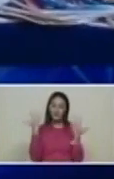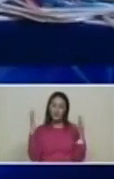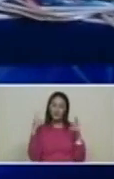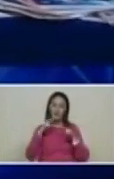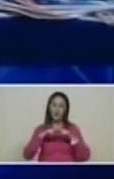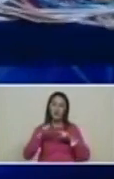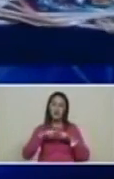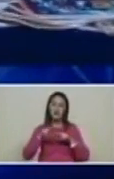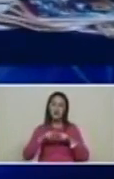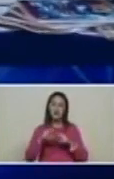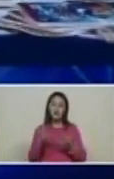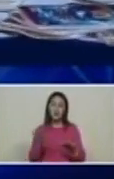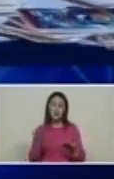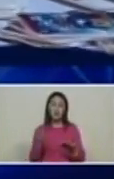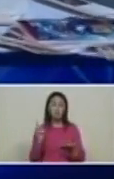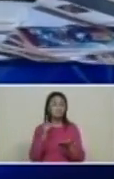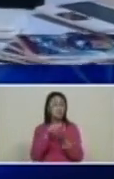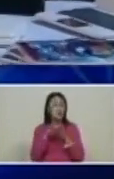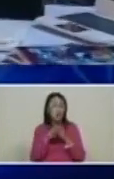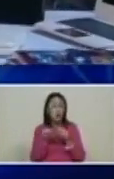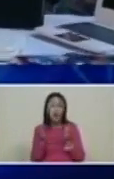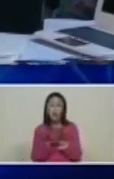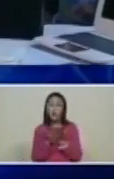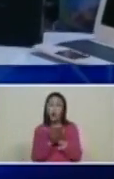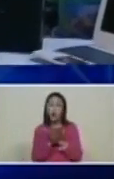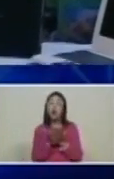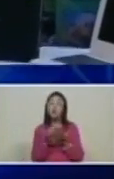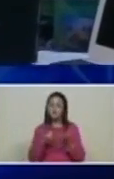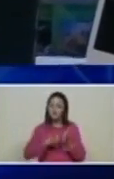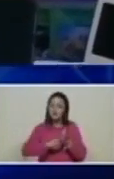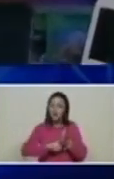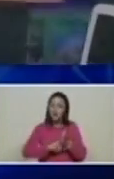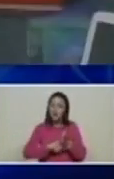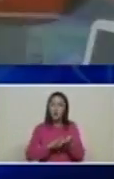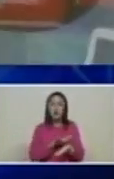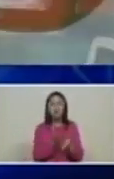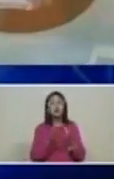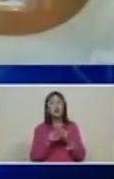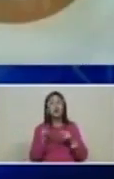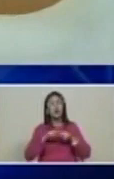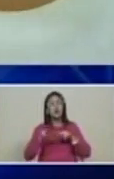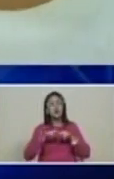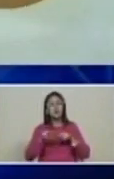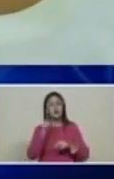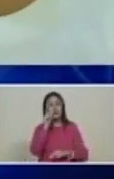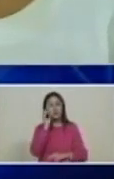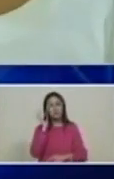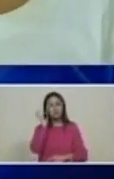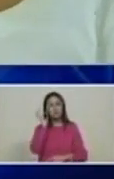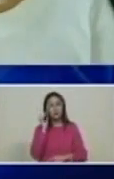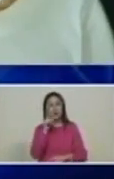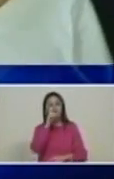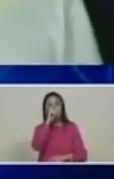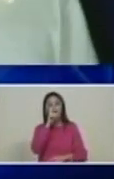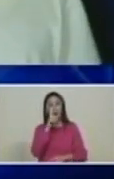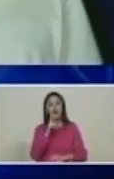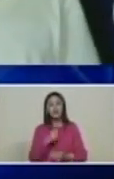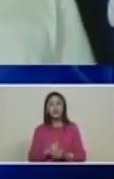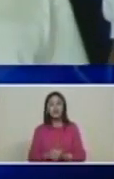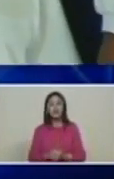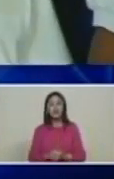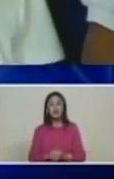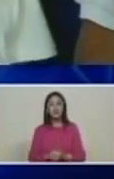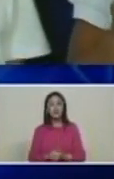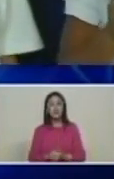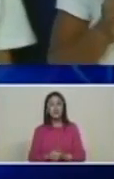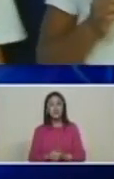niños. Y el Saime va a ir a todas las escuelas para sacarle su cédula a todos los niños y niñas en edad de tener su